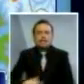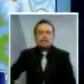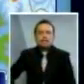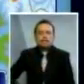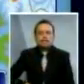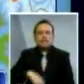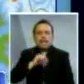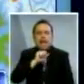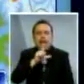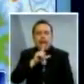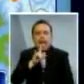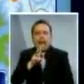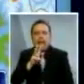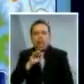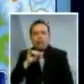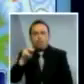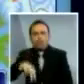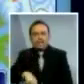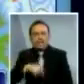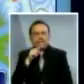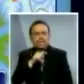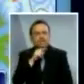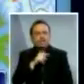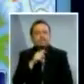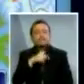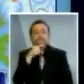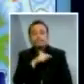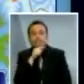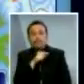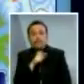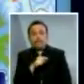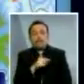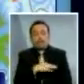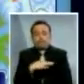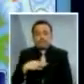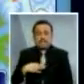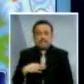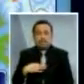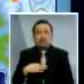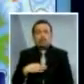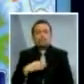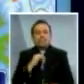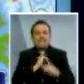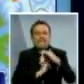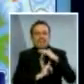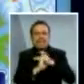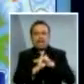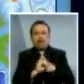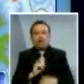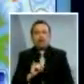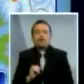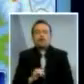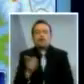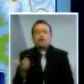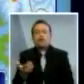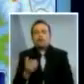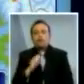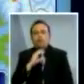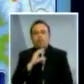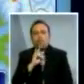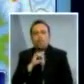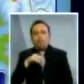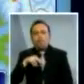Elwin, cuyo ministro del Interior era Francisco Cumplido, y sin una ley totalmente distinta. Y de alguna manera tomamos el modelo